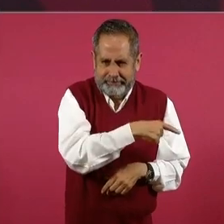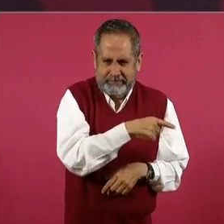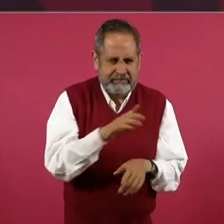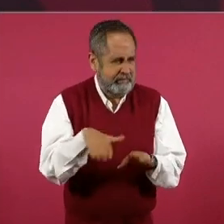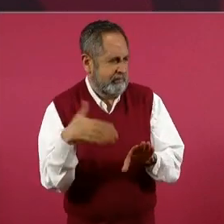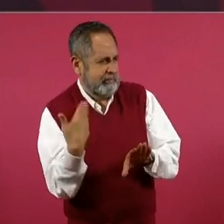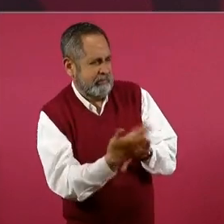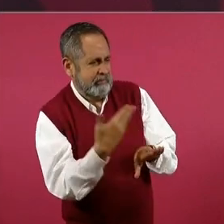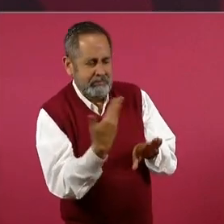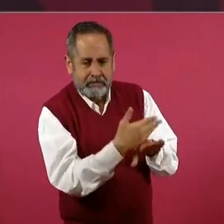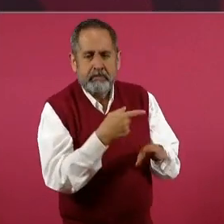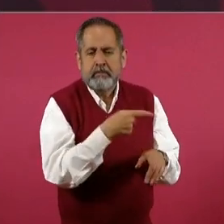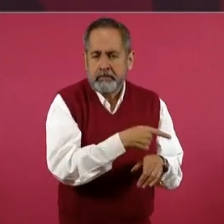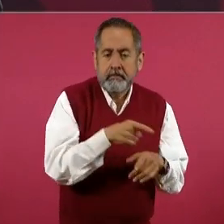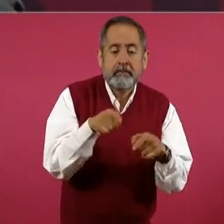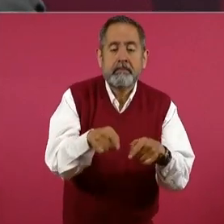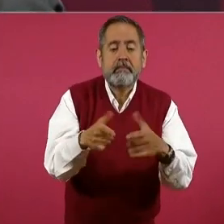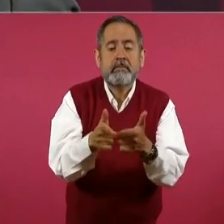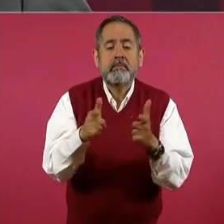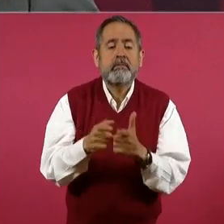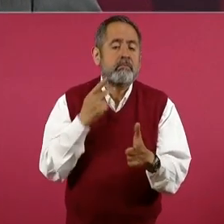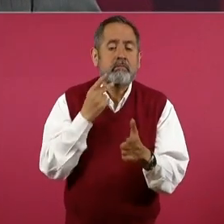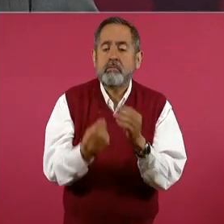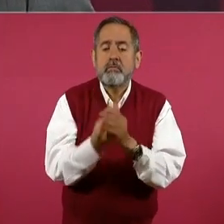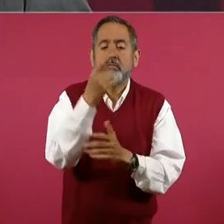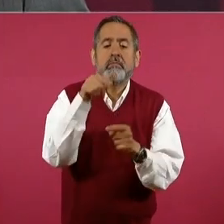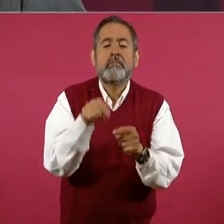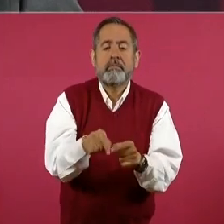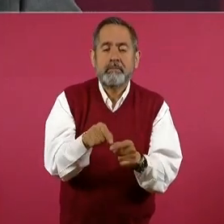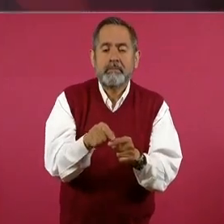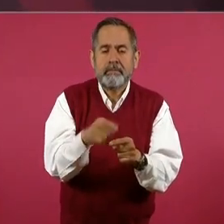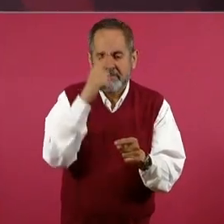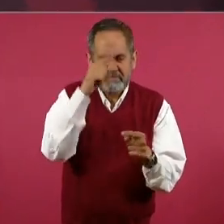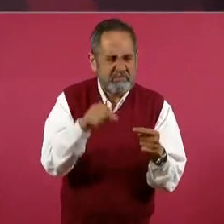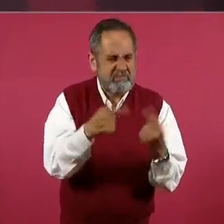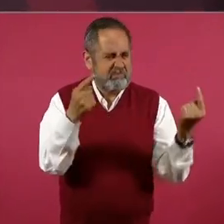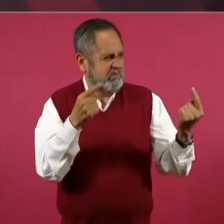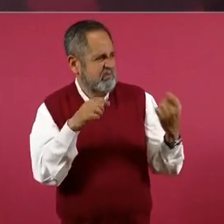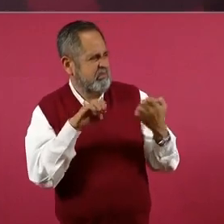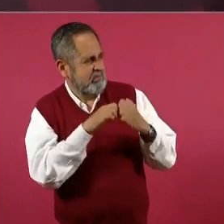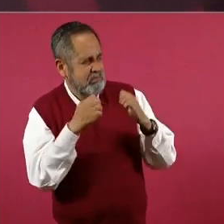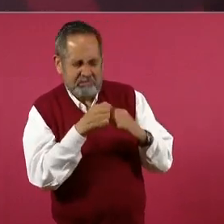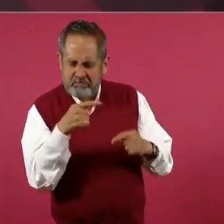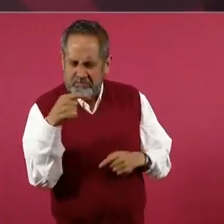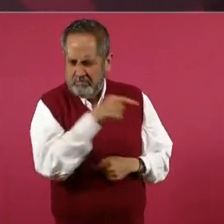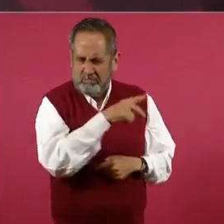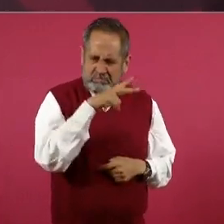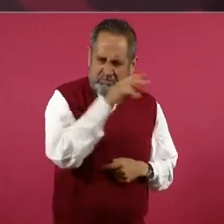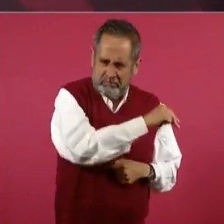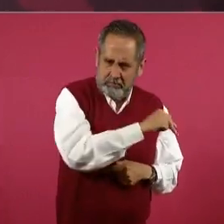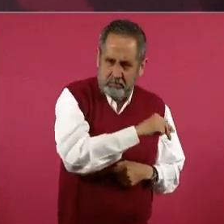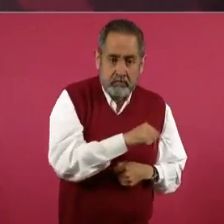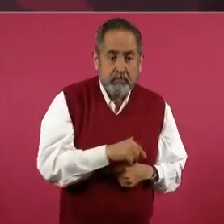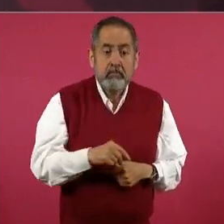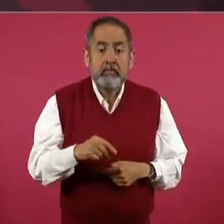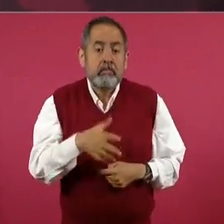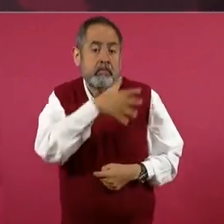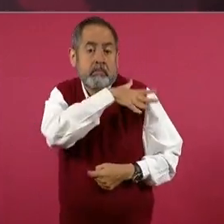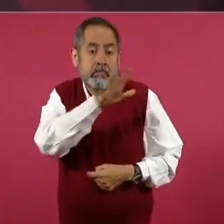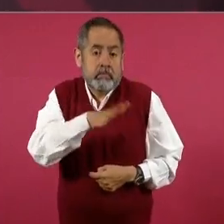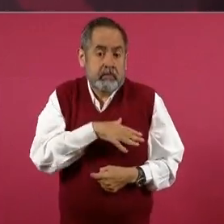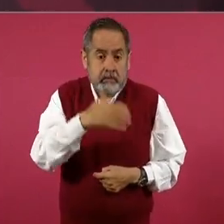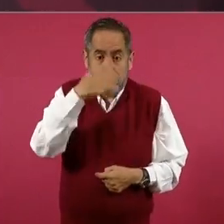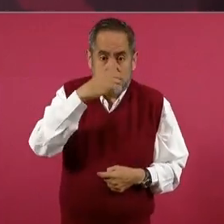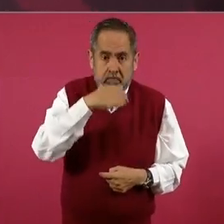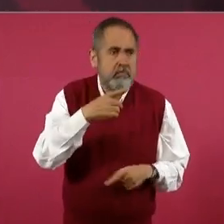y patriótica del general Cárdenas, para oponerse a la expropiación petrolera.